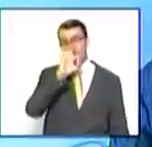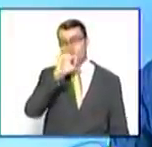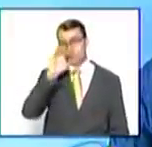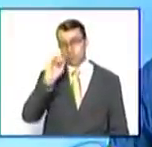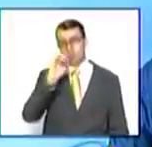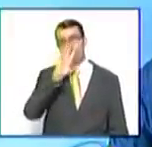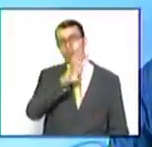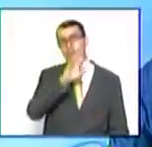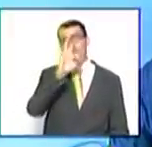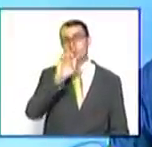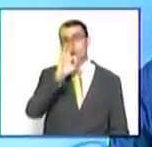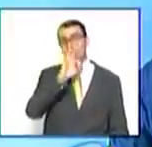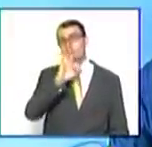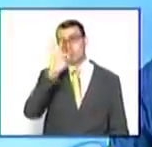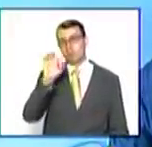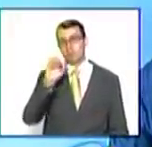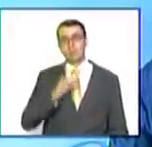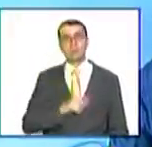880-3848 y el